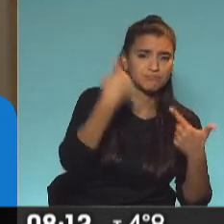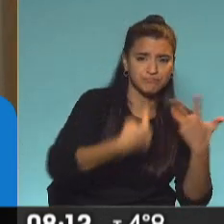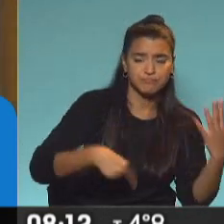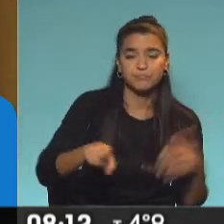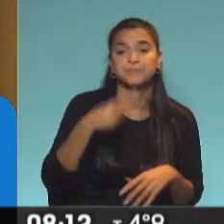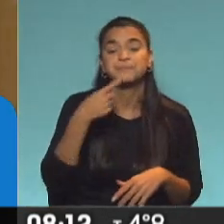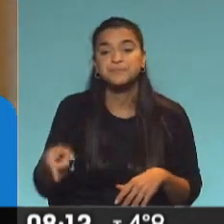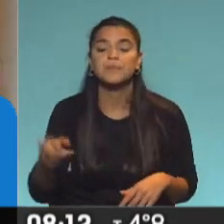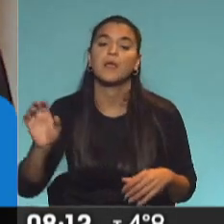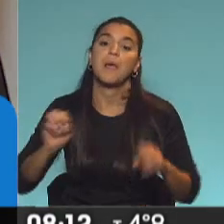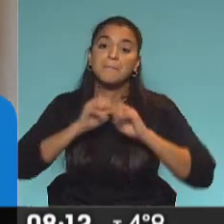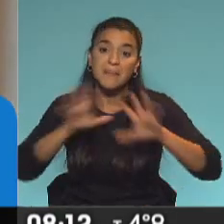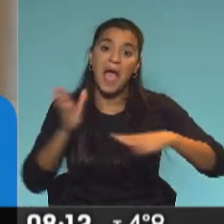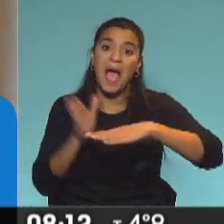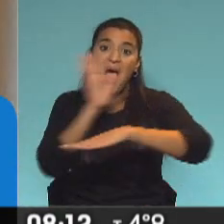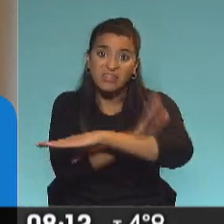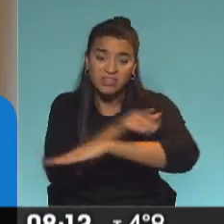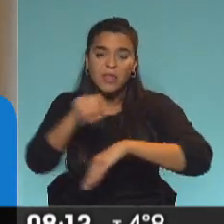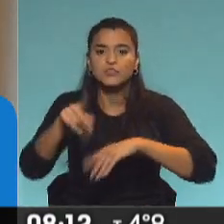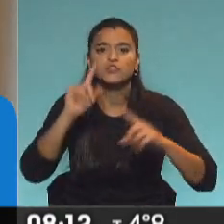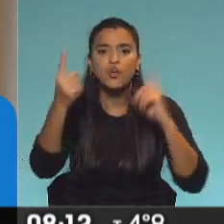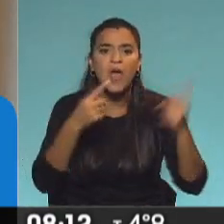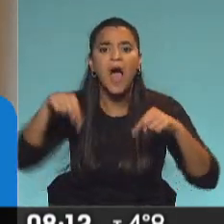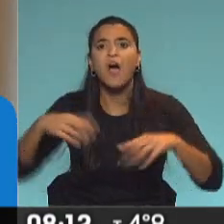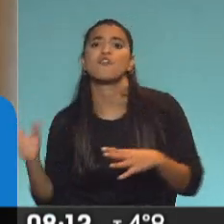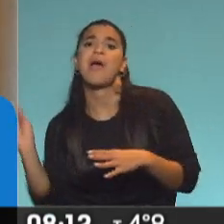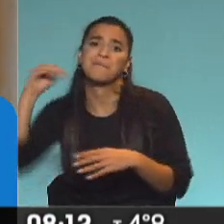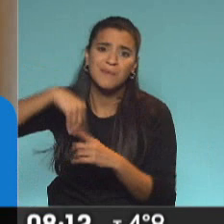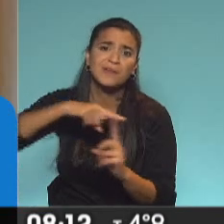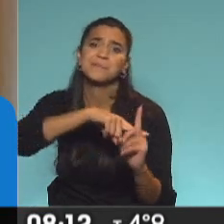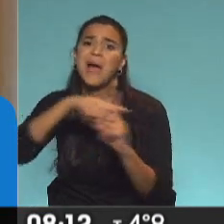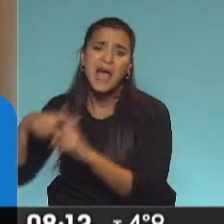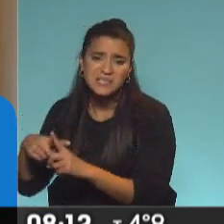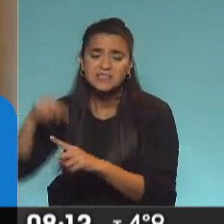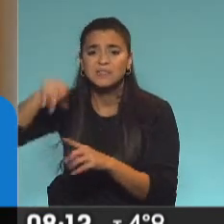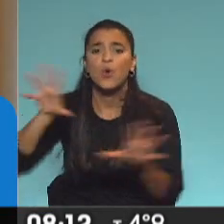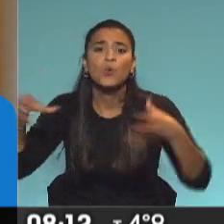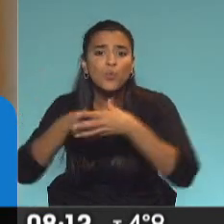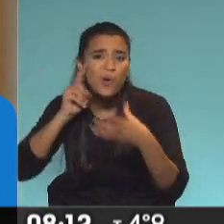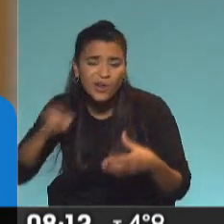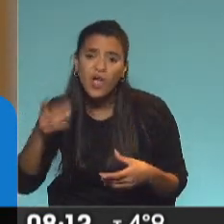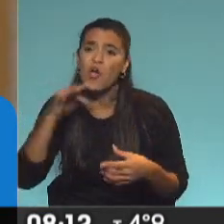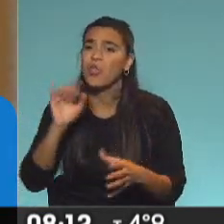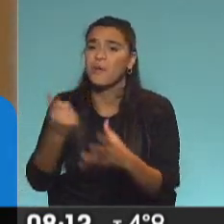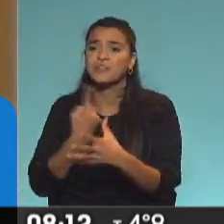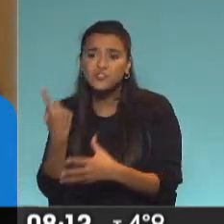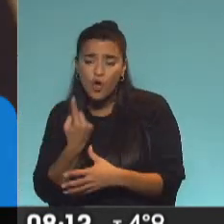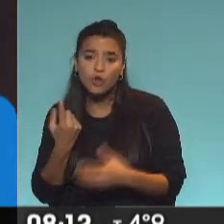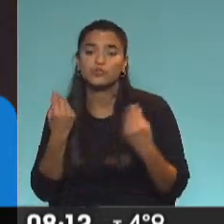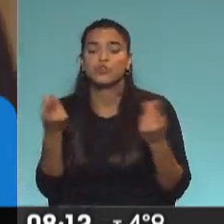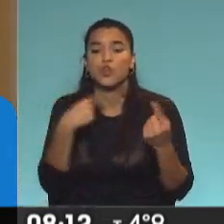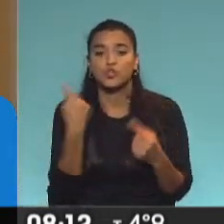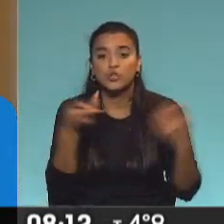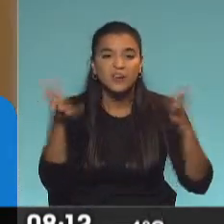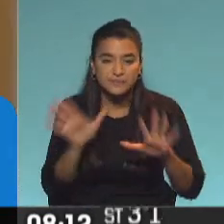esta epidemia previa a la pandemia de soledad en los mayores, ahora se agrega que son un grupo de riesgo y tienen que quedarse solos. Entonces, ¿qué tenemos que